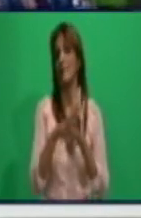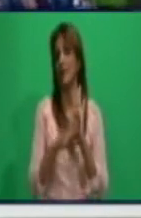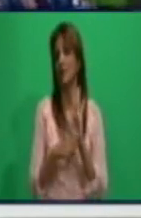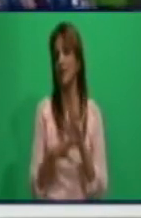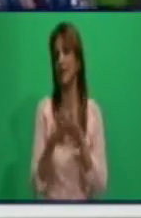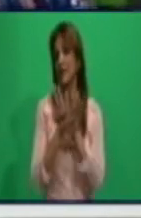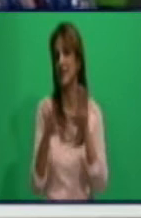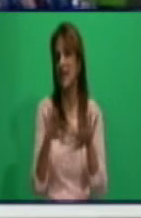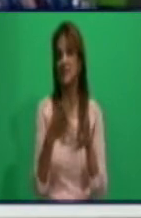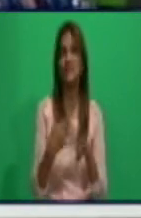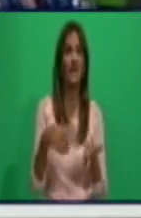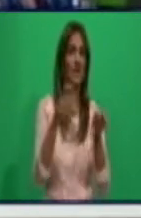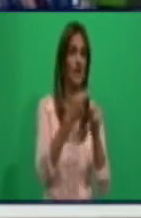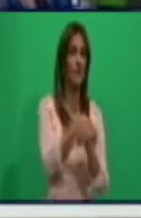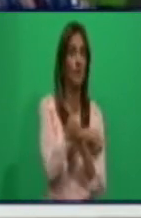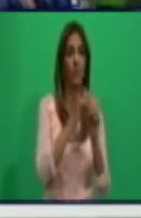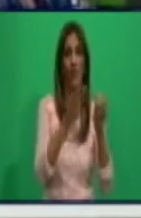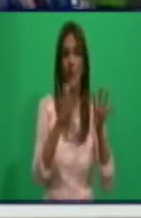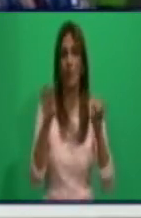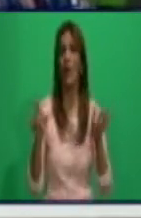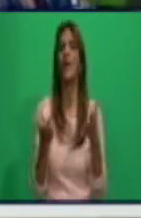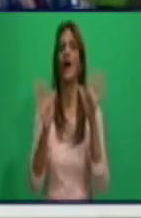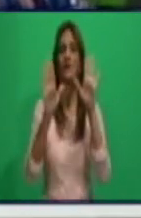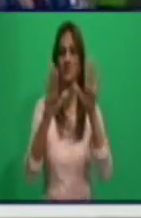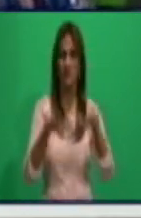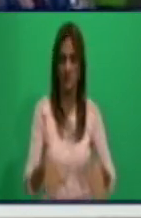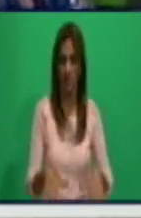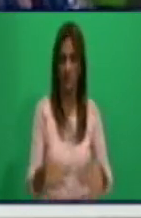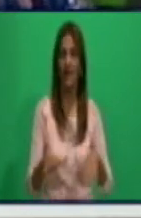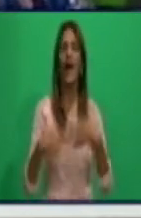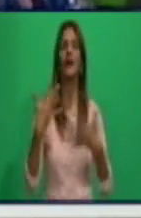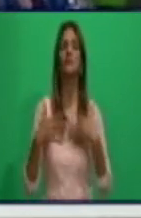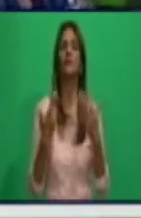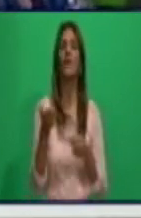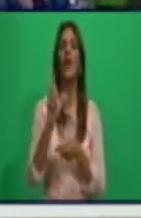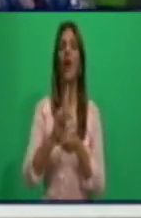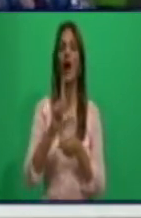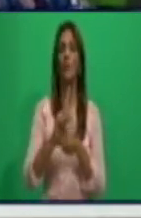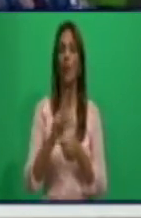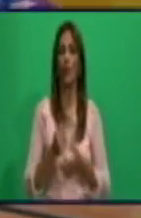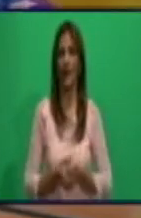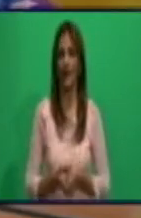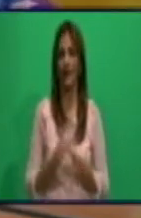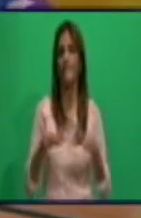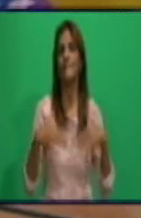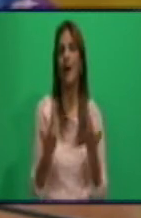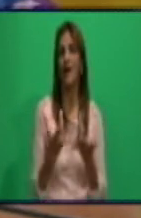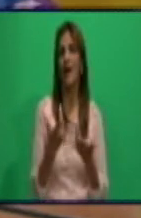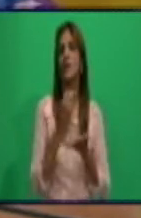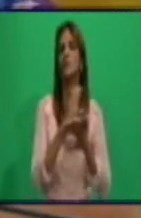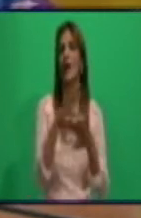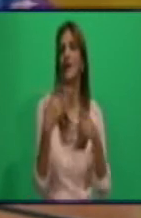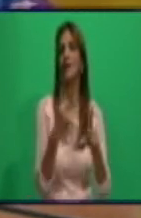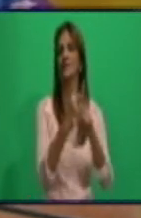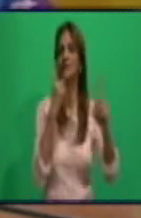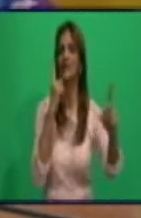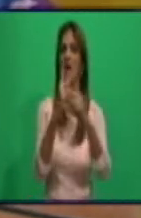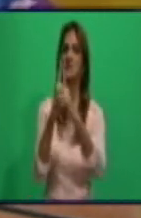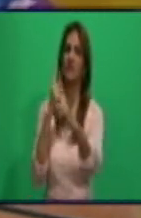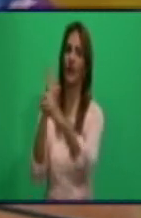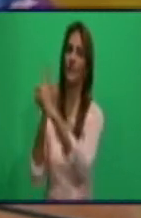13 municipios es la recesión de las actividades laborales para contribuir también a ese distanciamiento físico distanciamiento